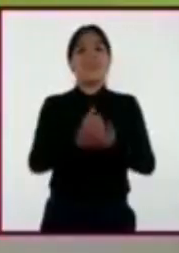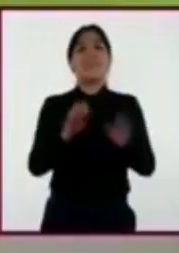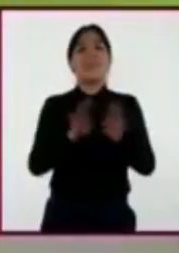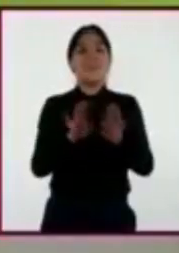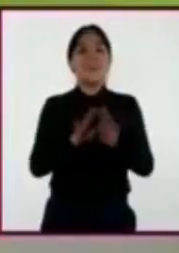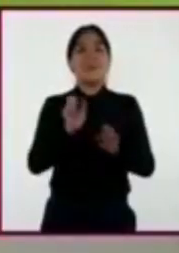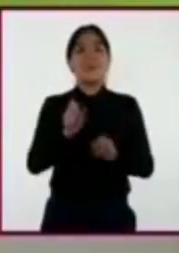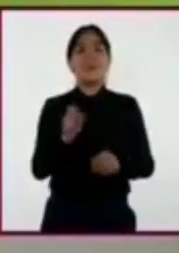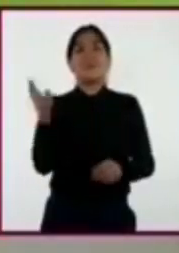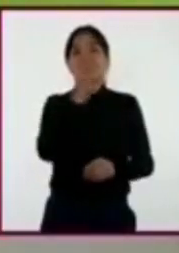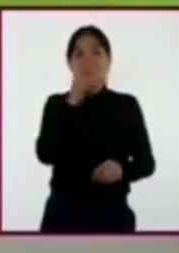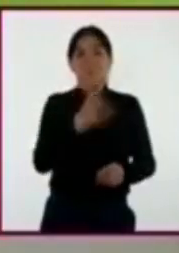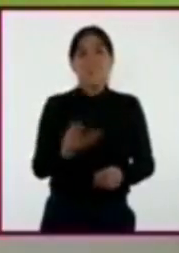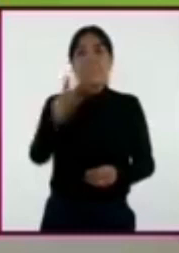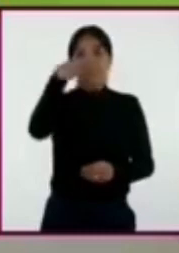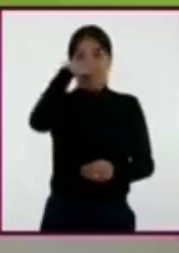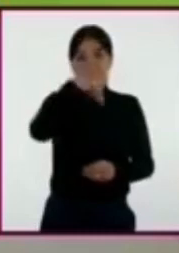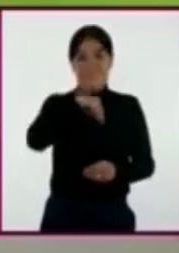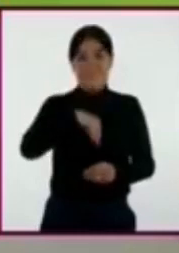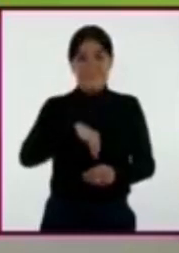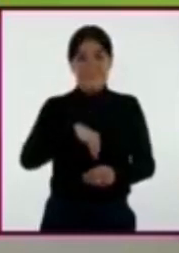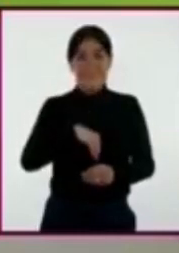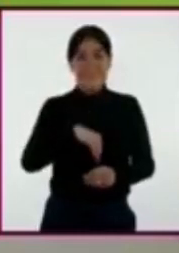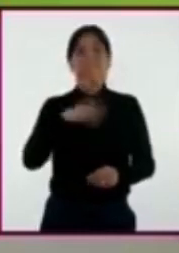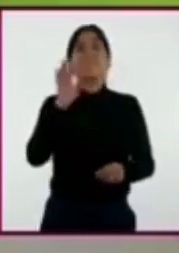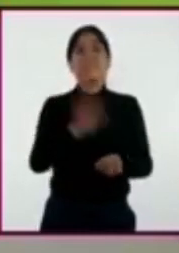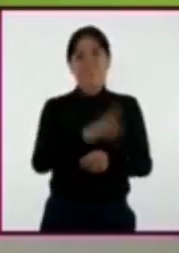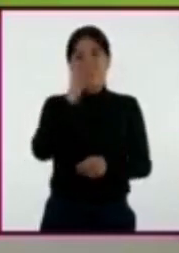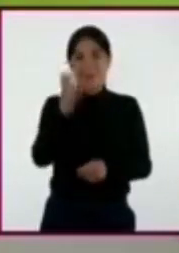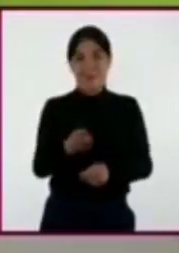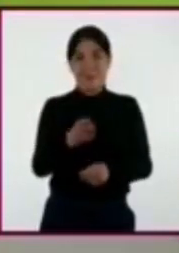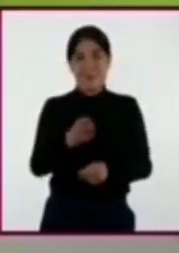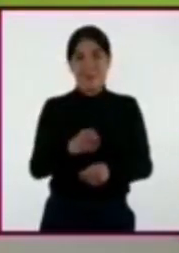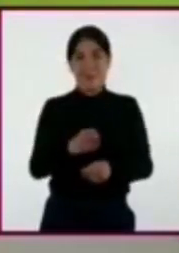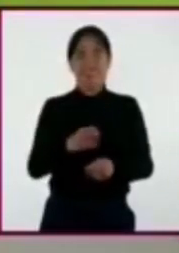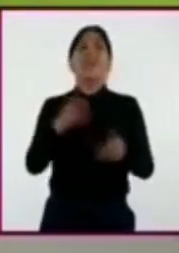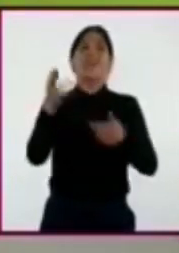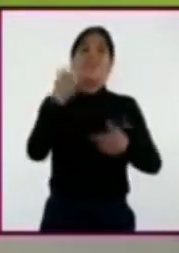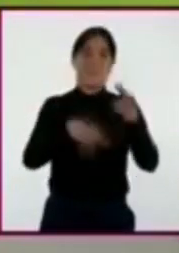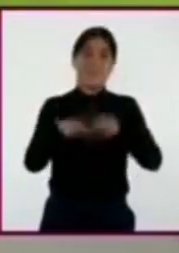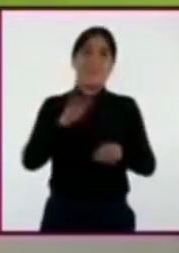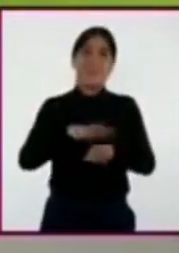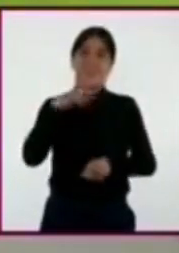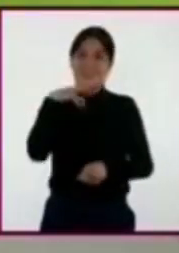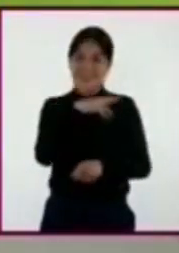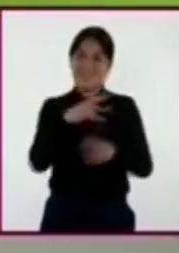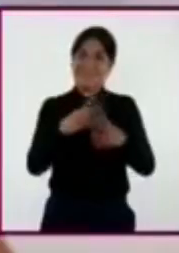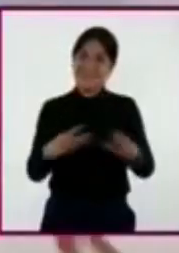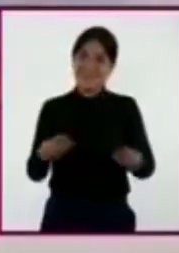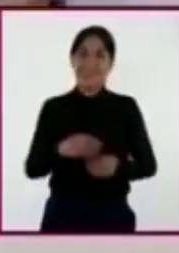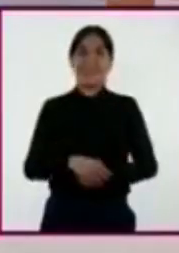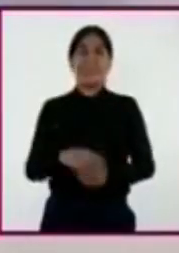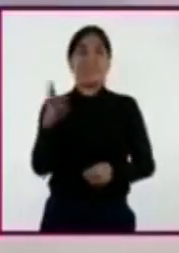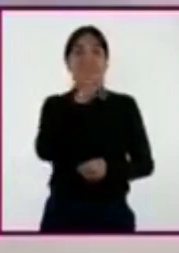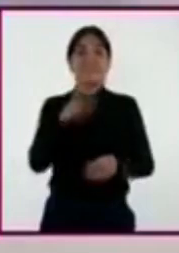que tenga mayor entrada de oxígeno y por lo tanto nos recuperamos más rápido. Inhalamos.